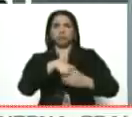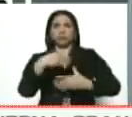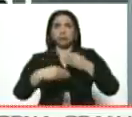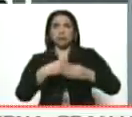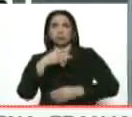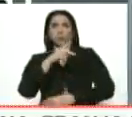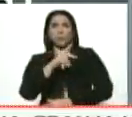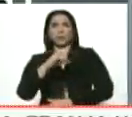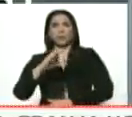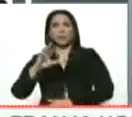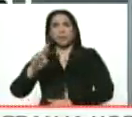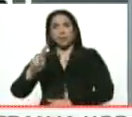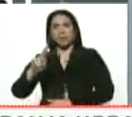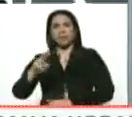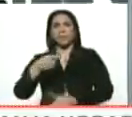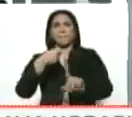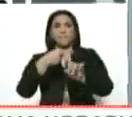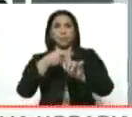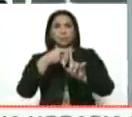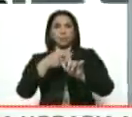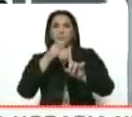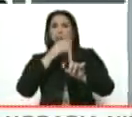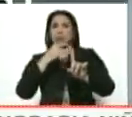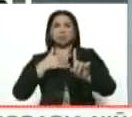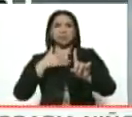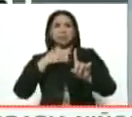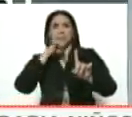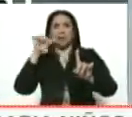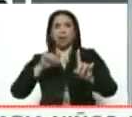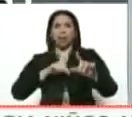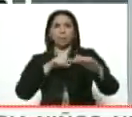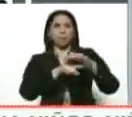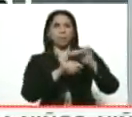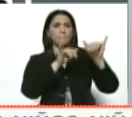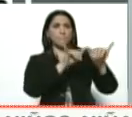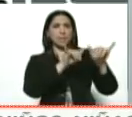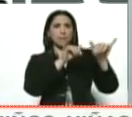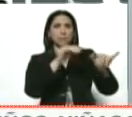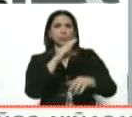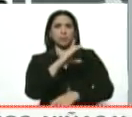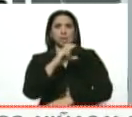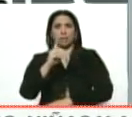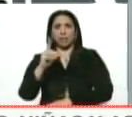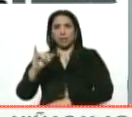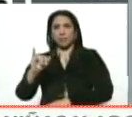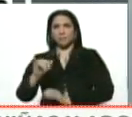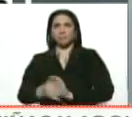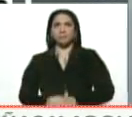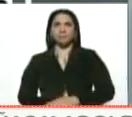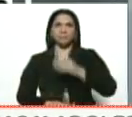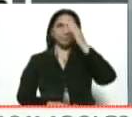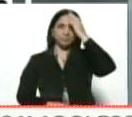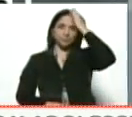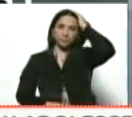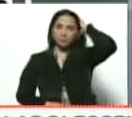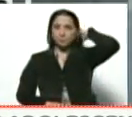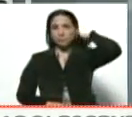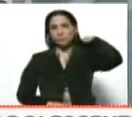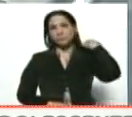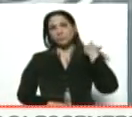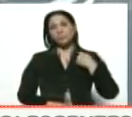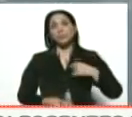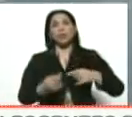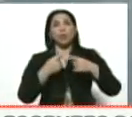dio positivo, está asintomático y está ingresado en el mismo centro de diagnóstico integral. Otro